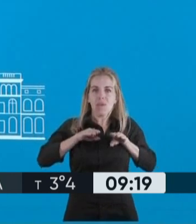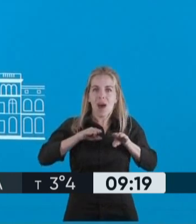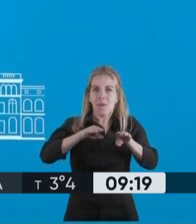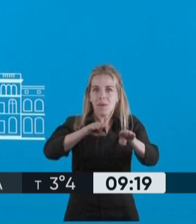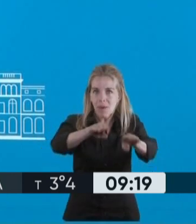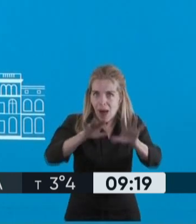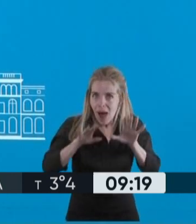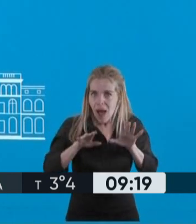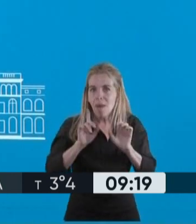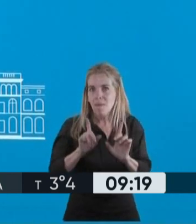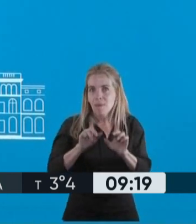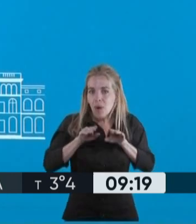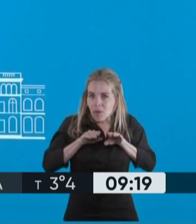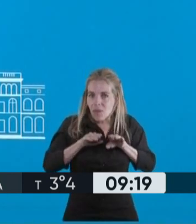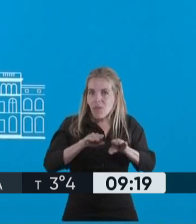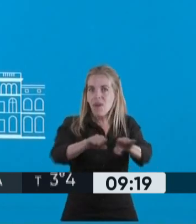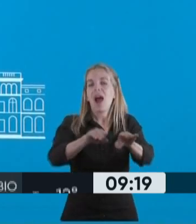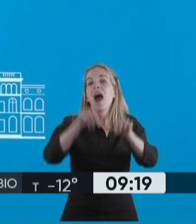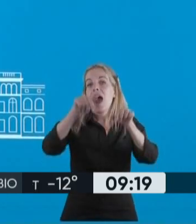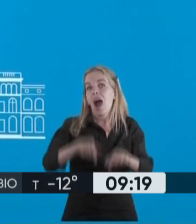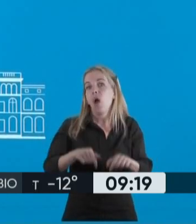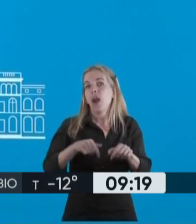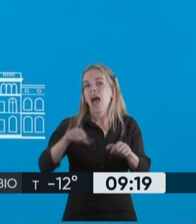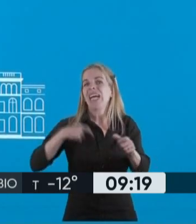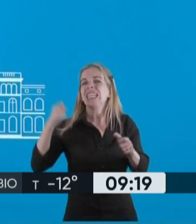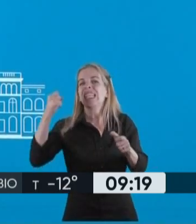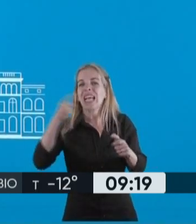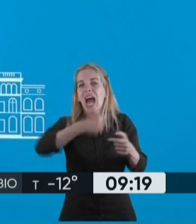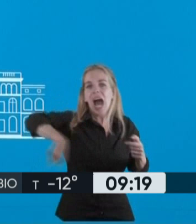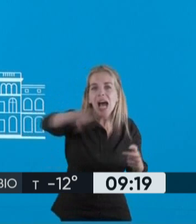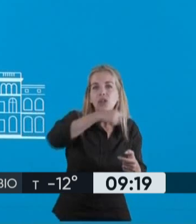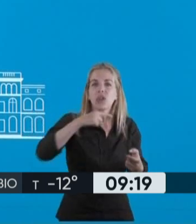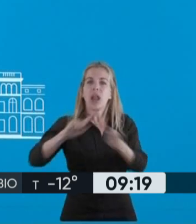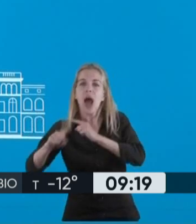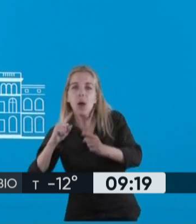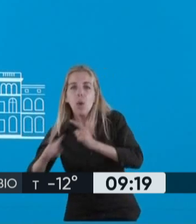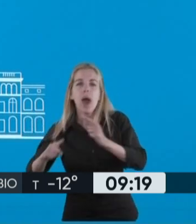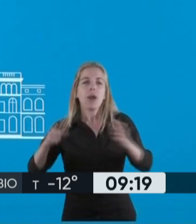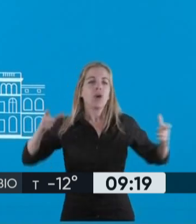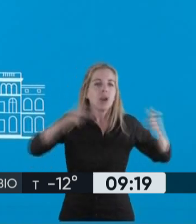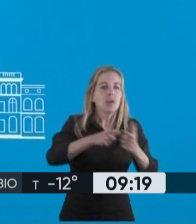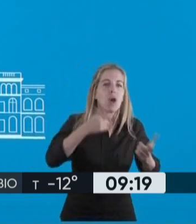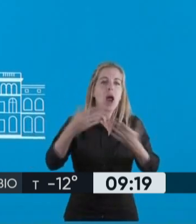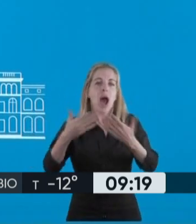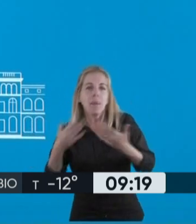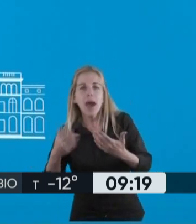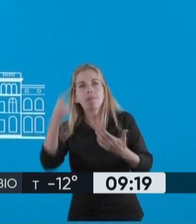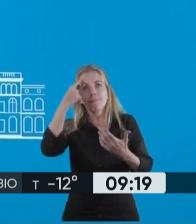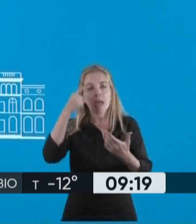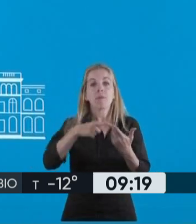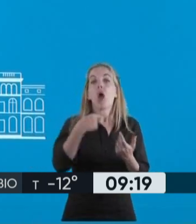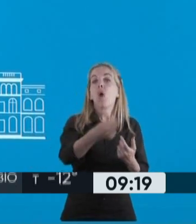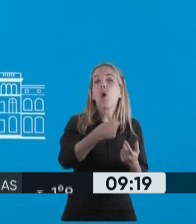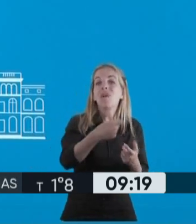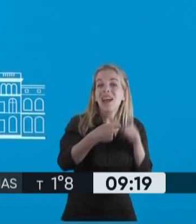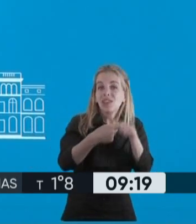muestran y los trabajadores están teniendo sus negociaciones y sus negociaciones colectivas y están logrando acompañar a la inflación. Las jubilaciones